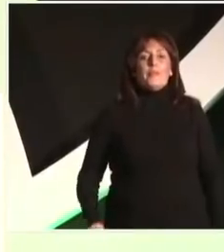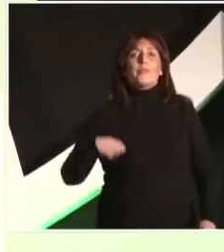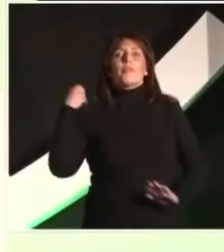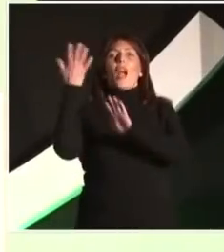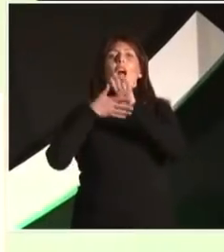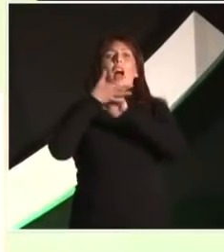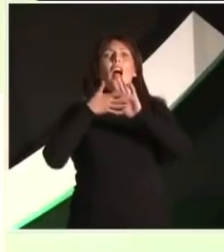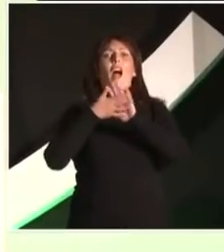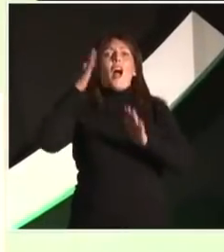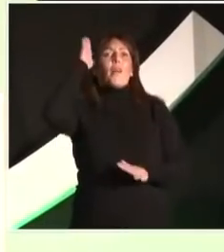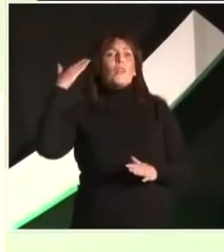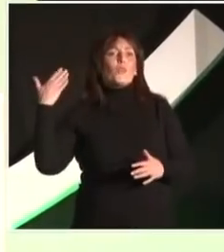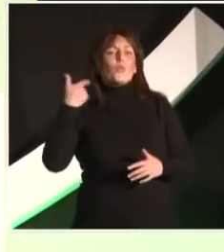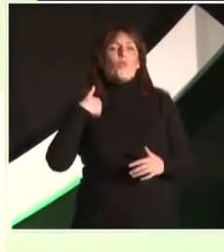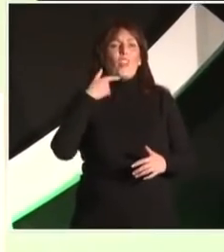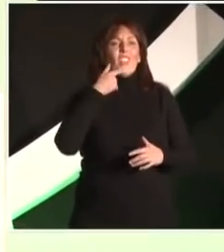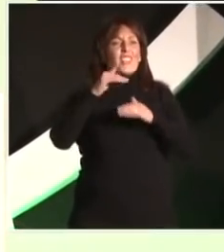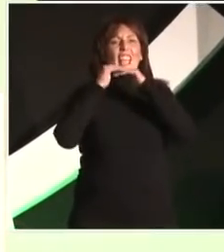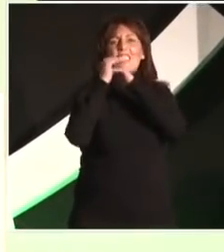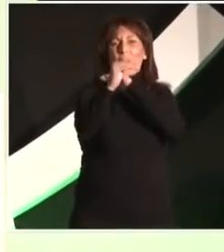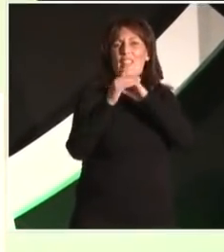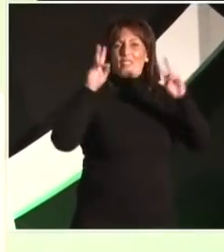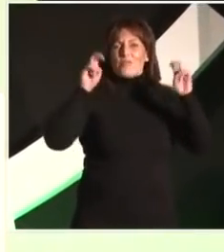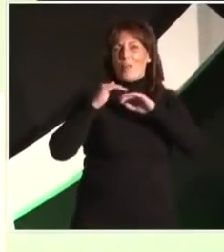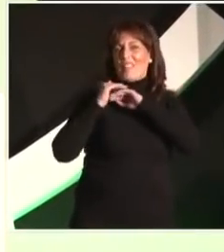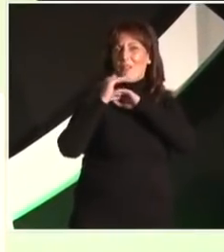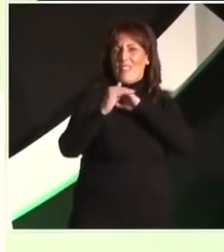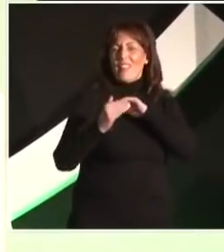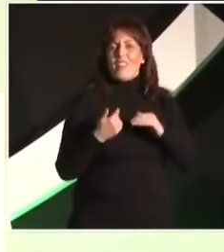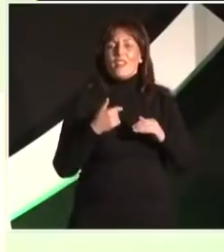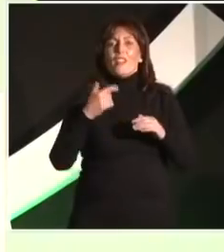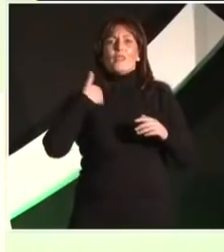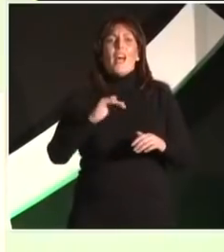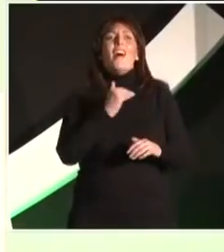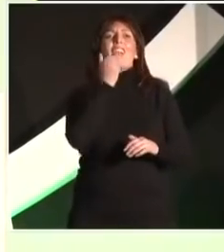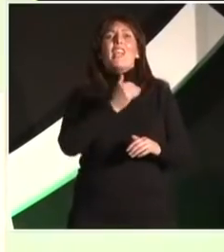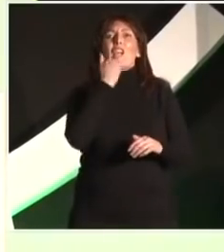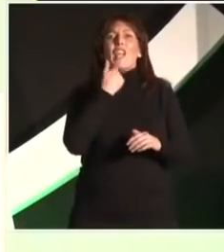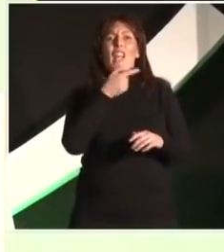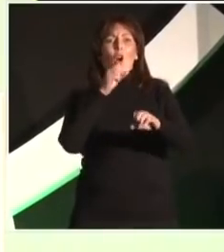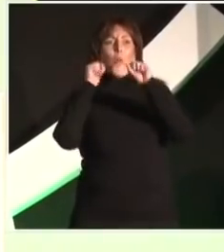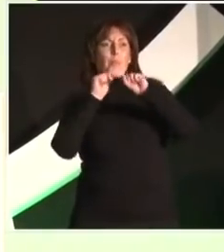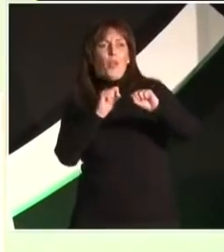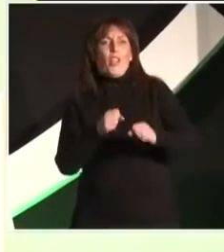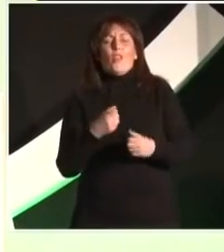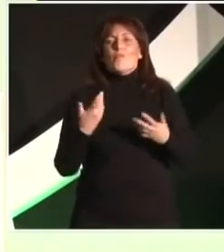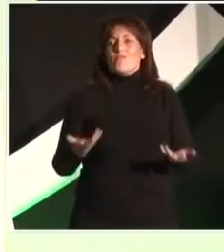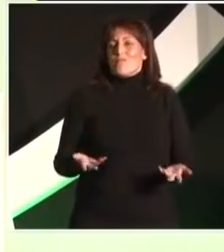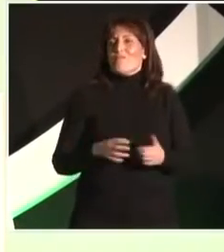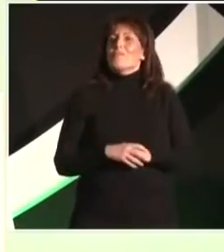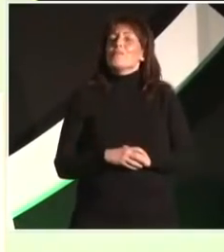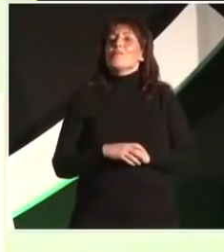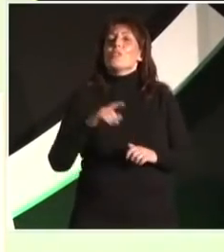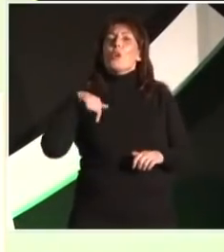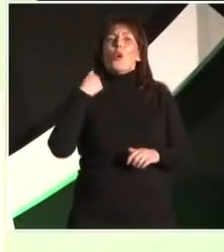Susana Díaz de la estabilidad, del riesgo de bloqueo. Y